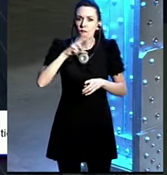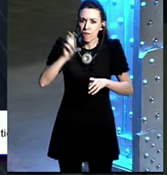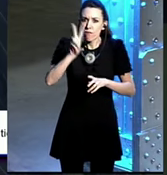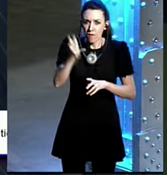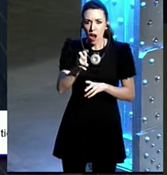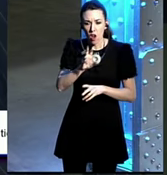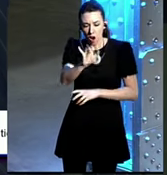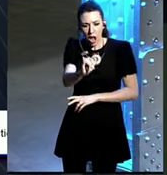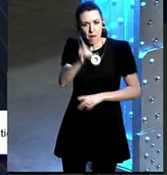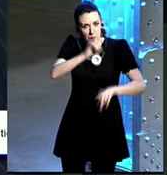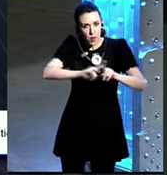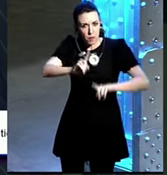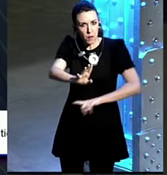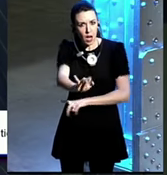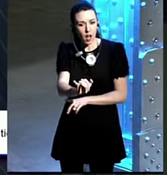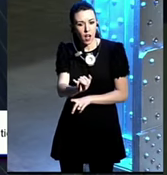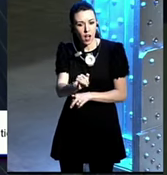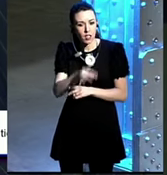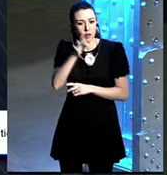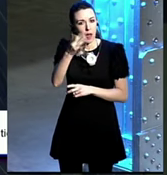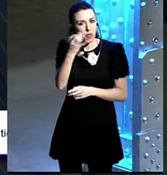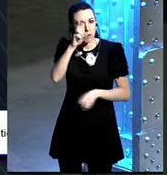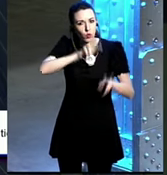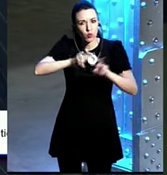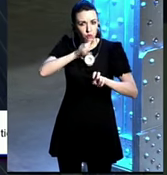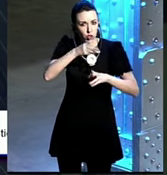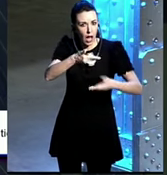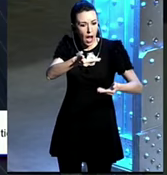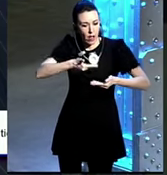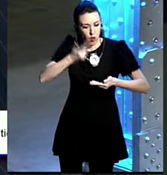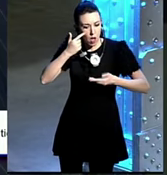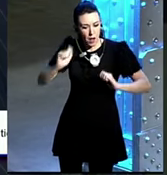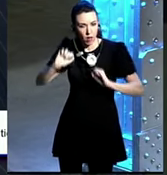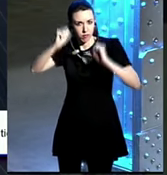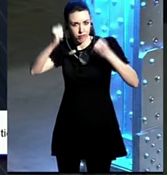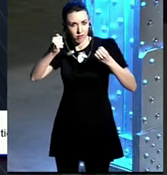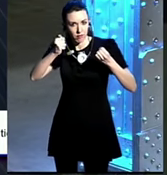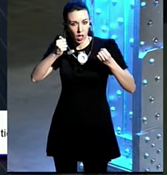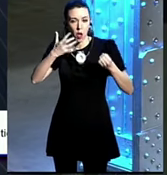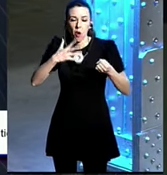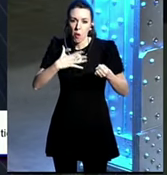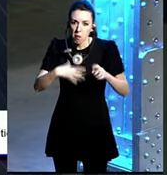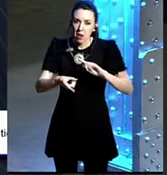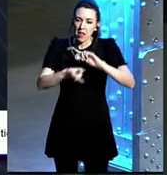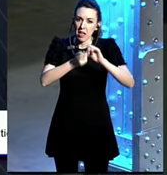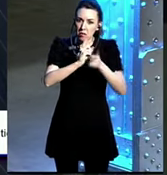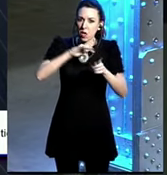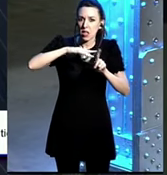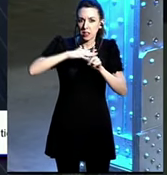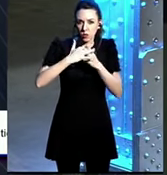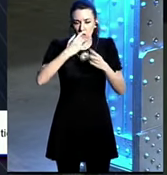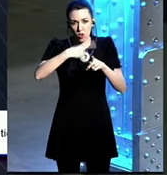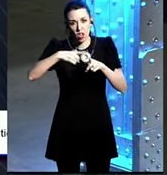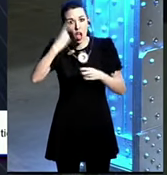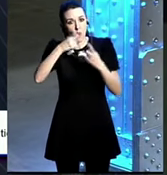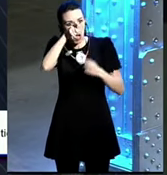está ahí ese problema y que hay que buscar ayuda para abordarlo. Pero por supuesto cambiará en las distintas situaciones. Hay gente